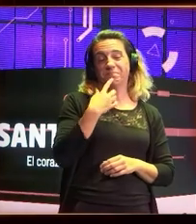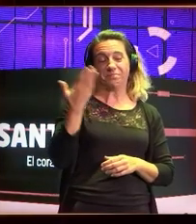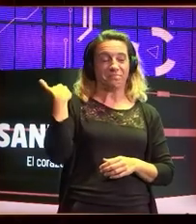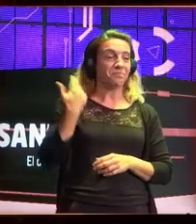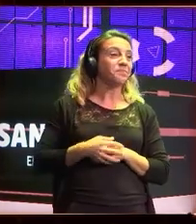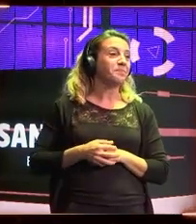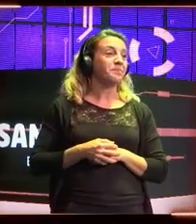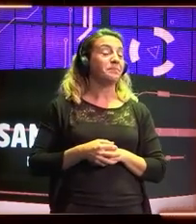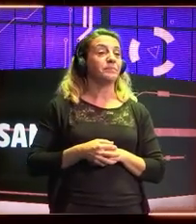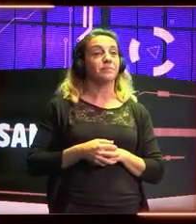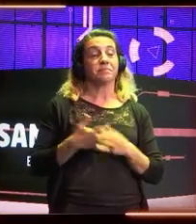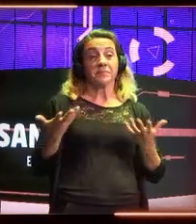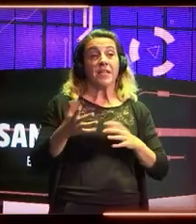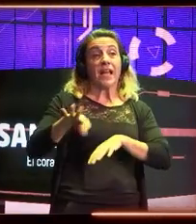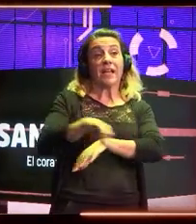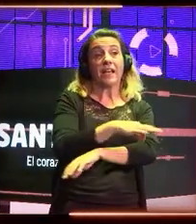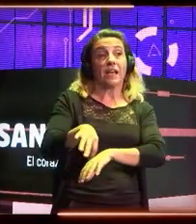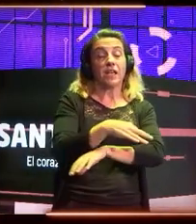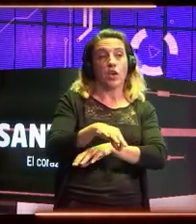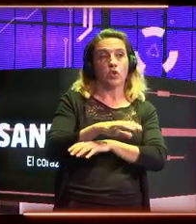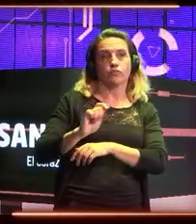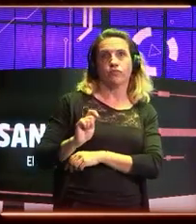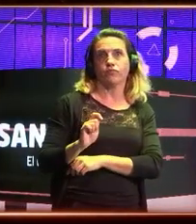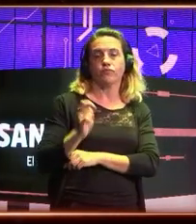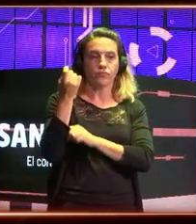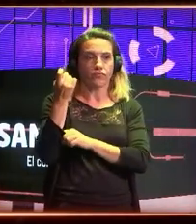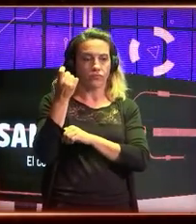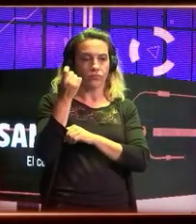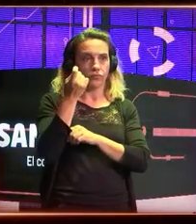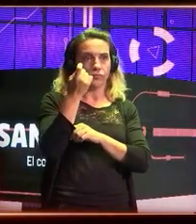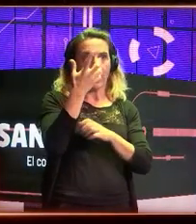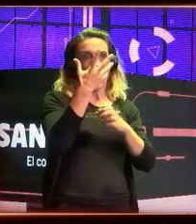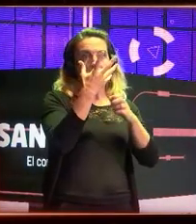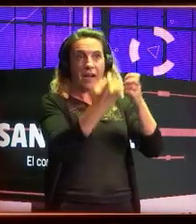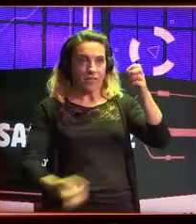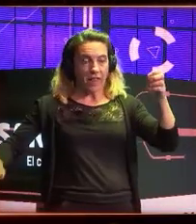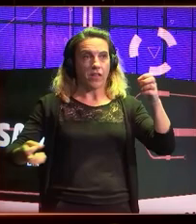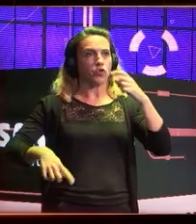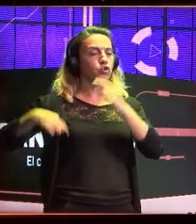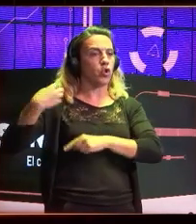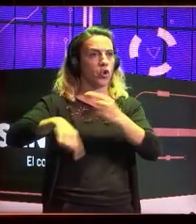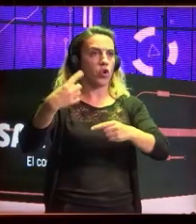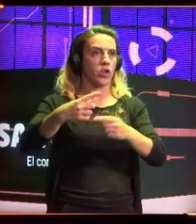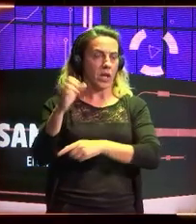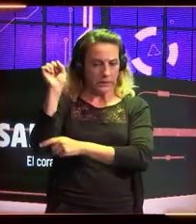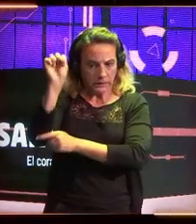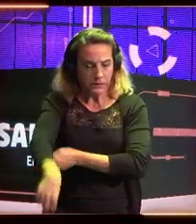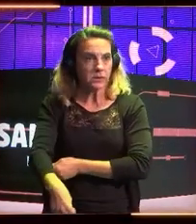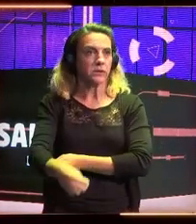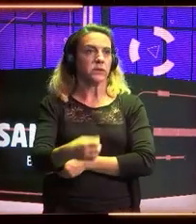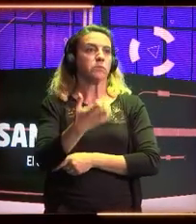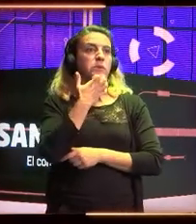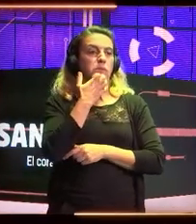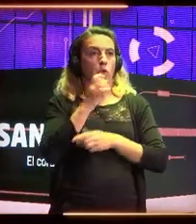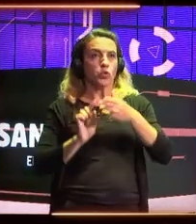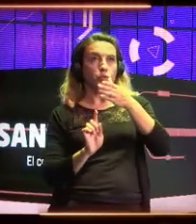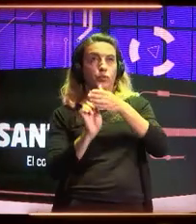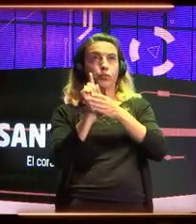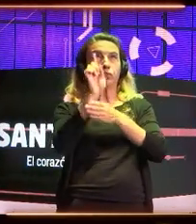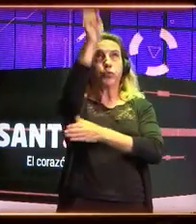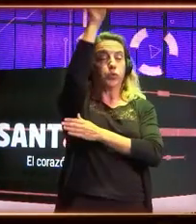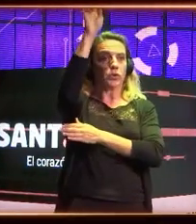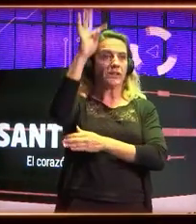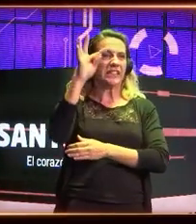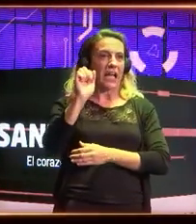decía que los ingenieros consiguen vencer la gravedad todos los días por ejemplo hoy con ese cohete que han lanzado esa starship Qué cosa